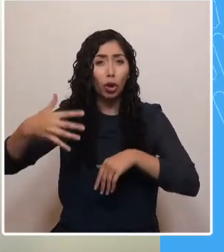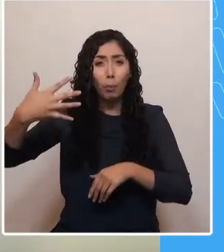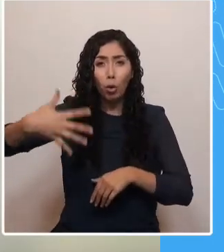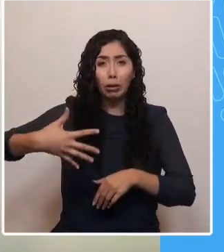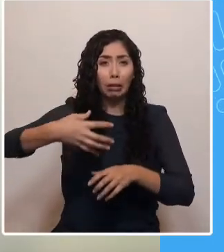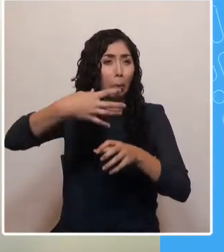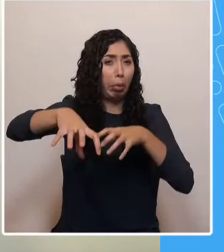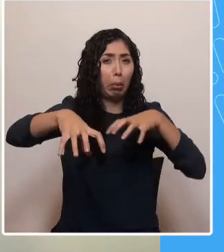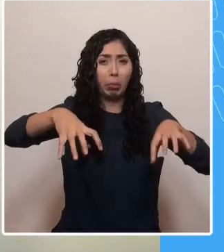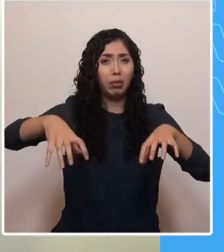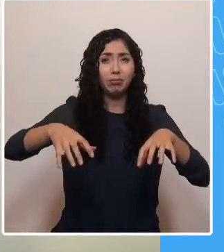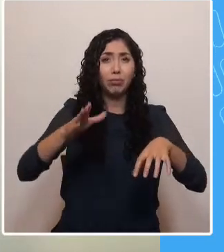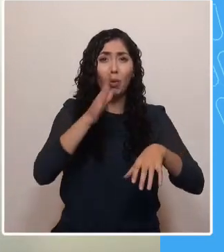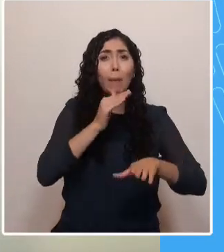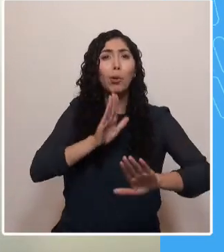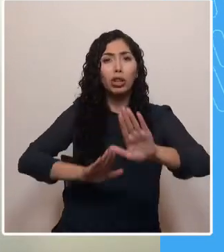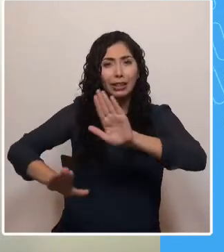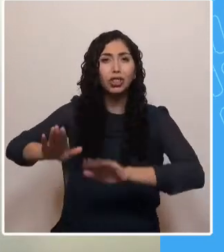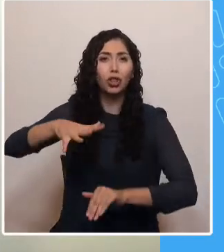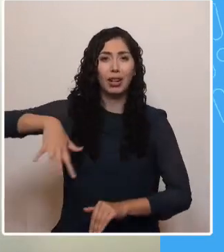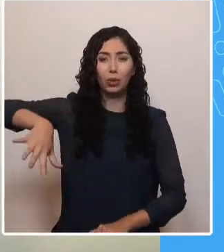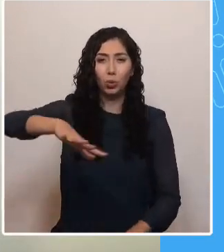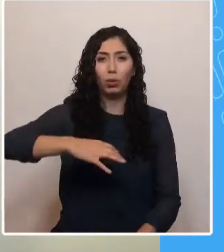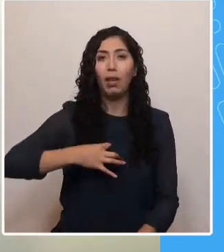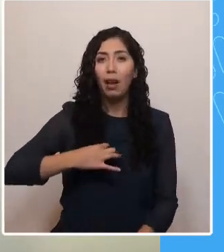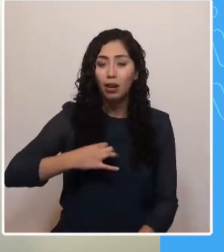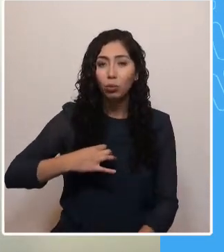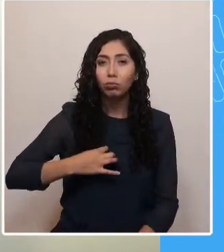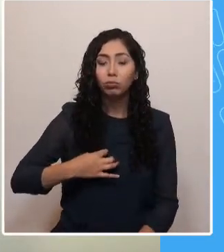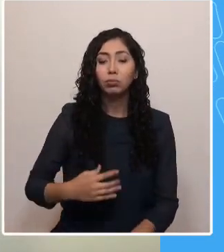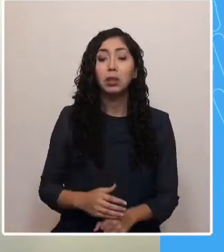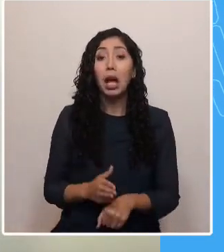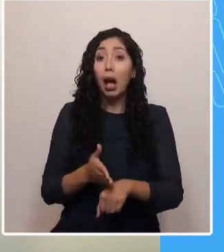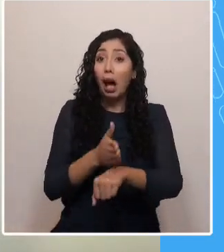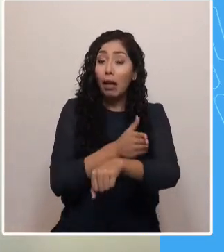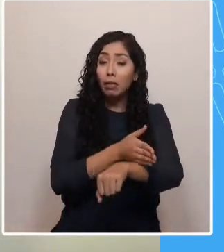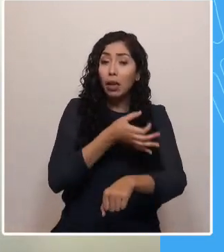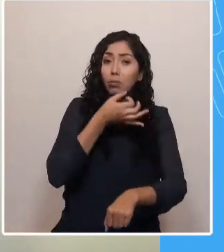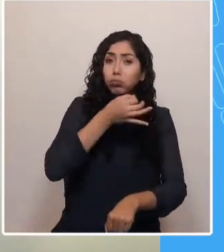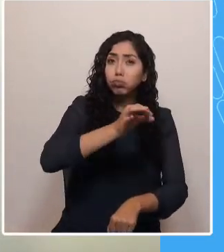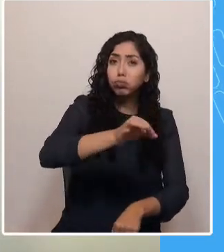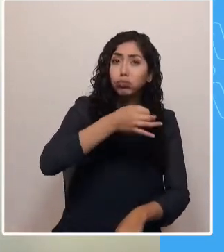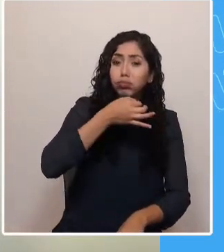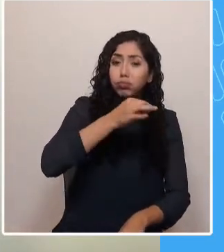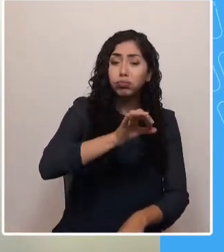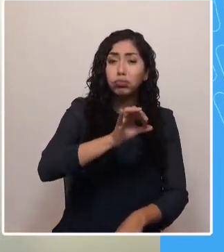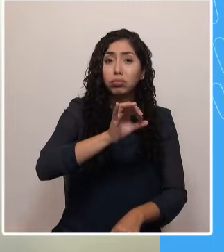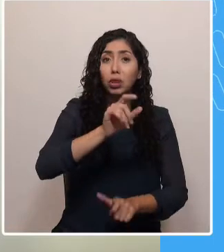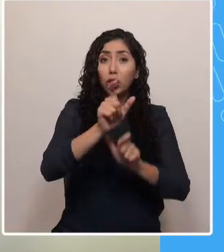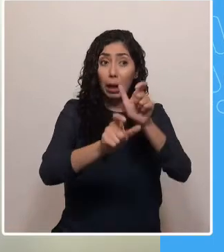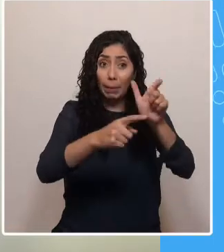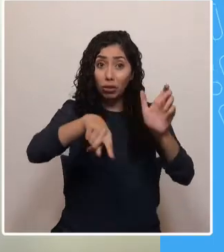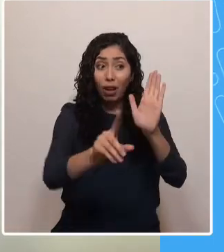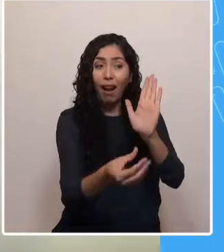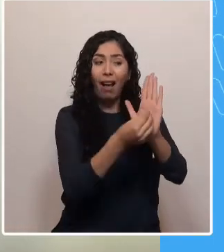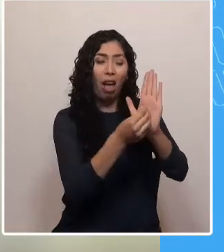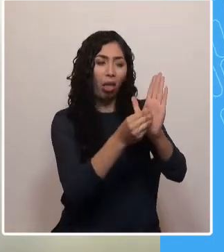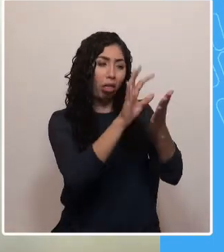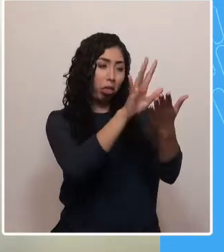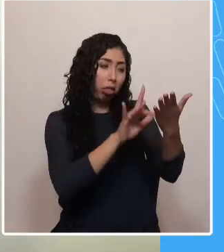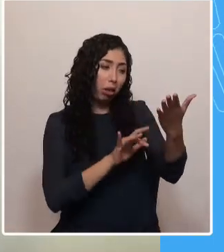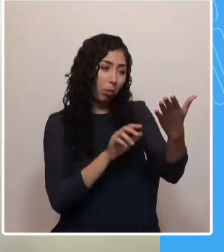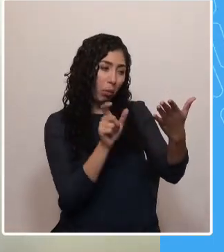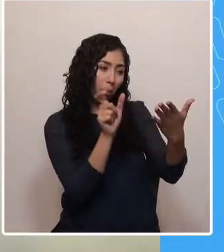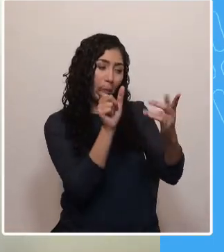dan protección directa a los ciudadanos. Y pese a las palabras y epígrafes rimbombantes con los que se consagran, deja finalmente